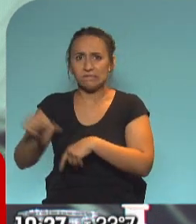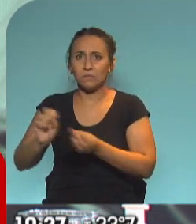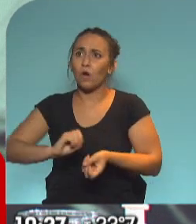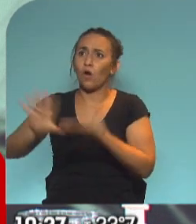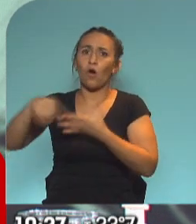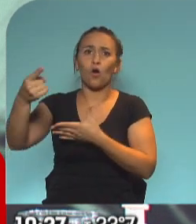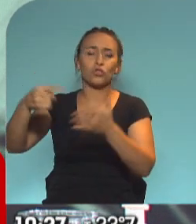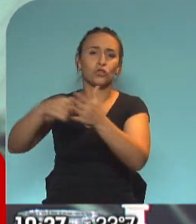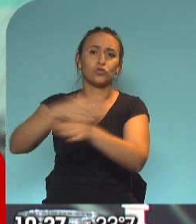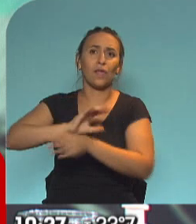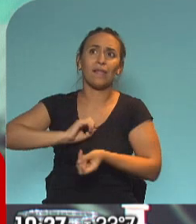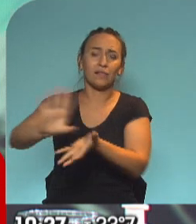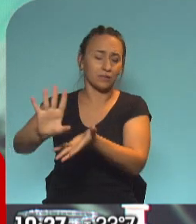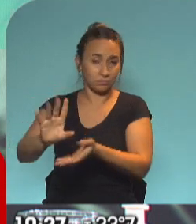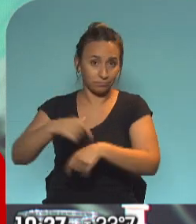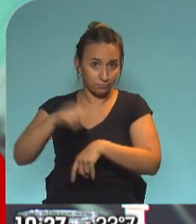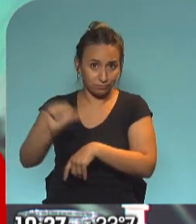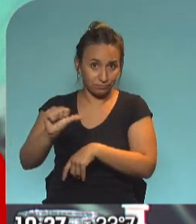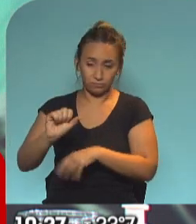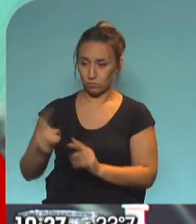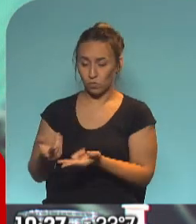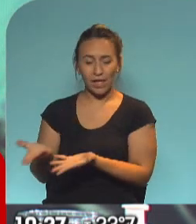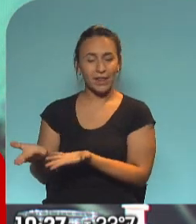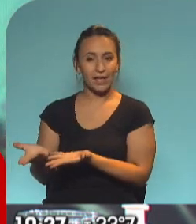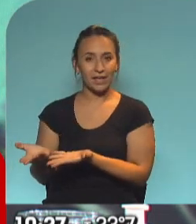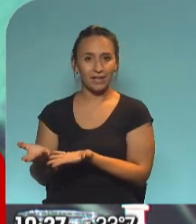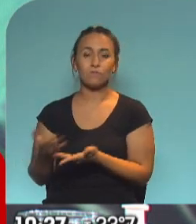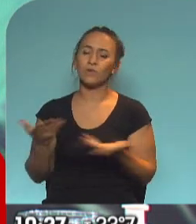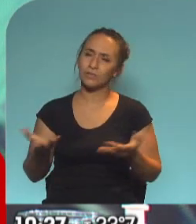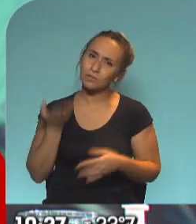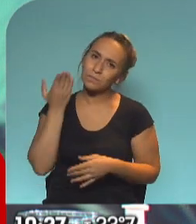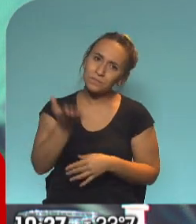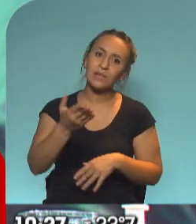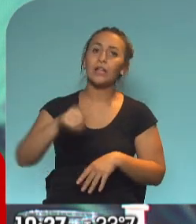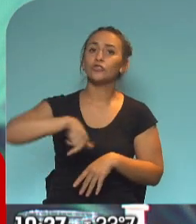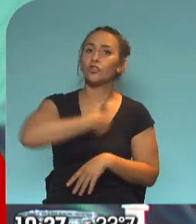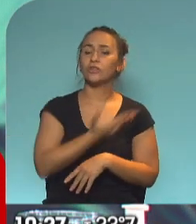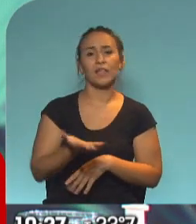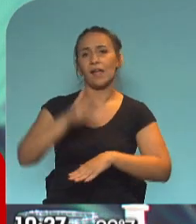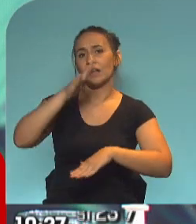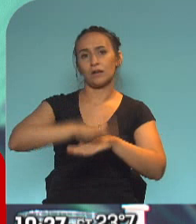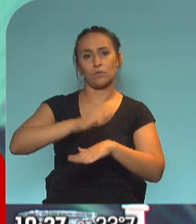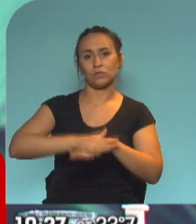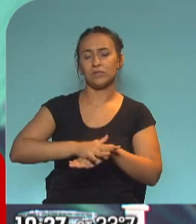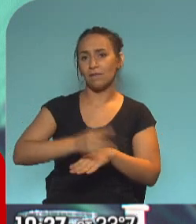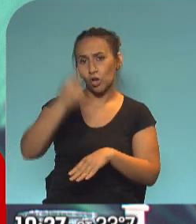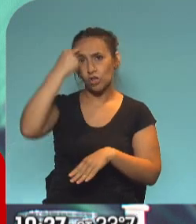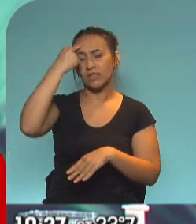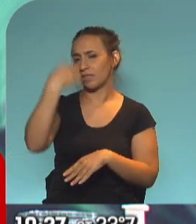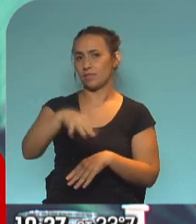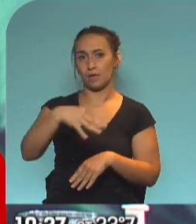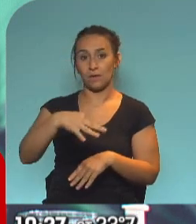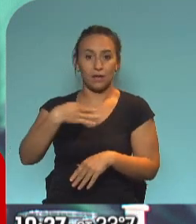que, de nuevo, hay que apelar a la conciencia social, a la responsabilidad social, de cuidarse